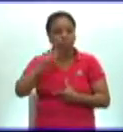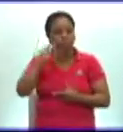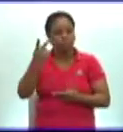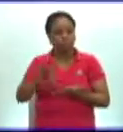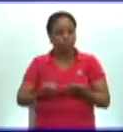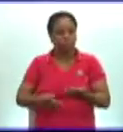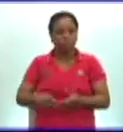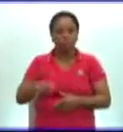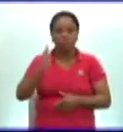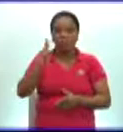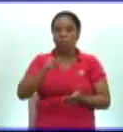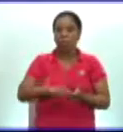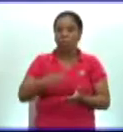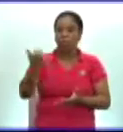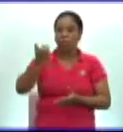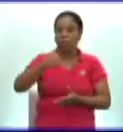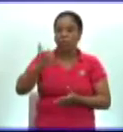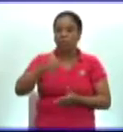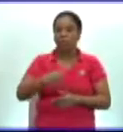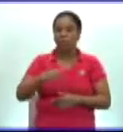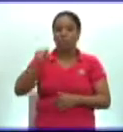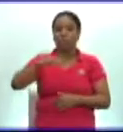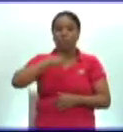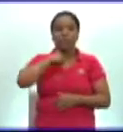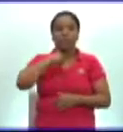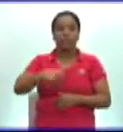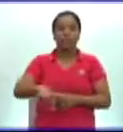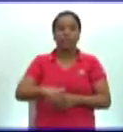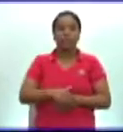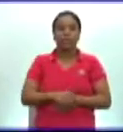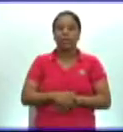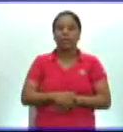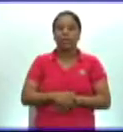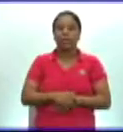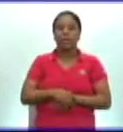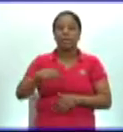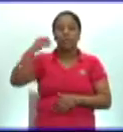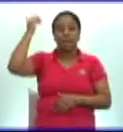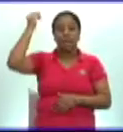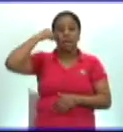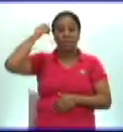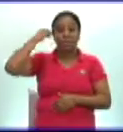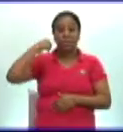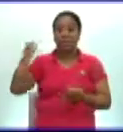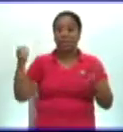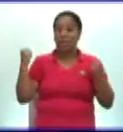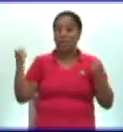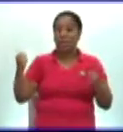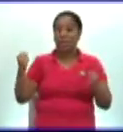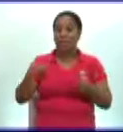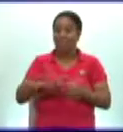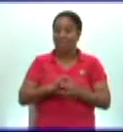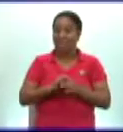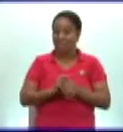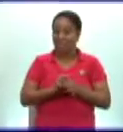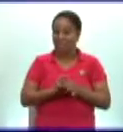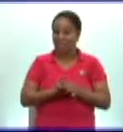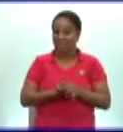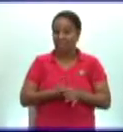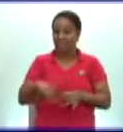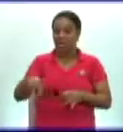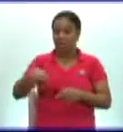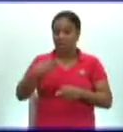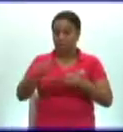figura 2.10. En este caso, para determinar la fuerza de gravedad que actúa sobre el